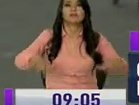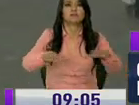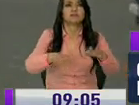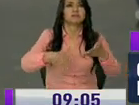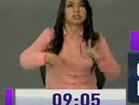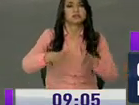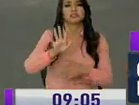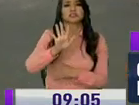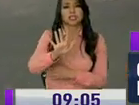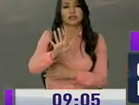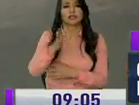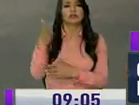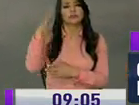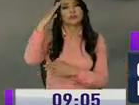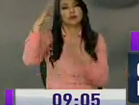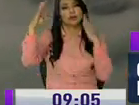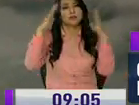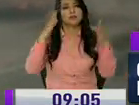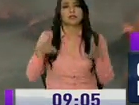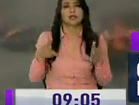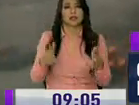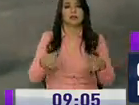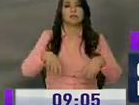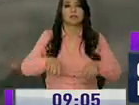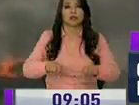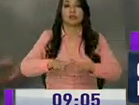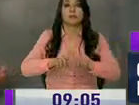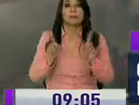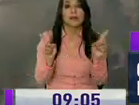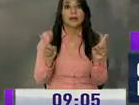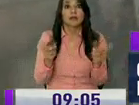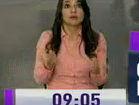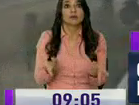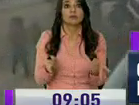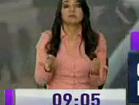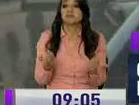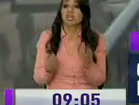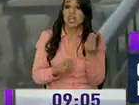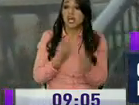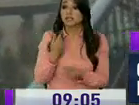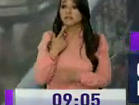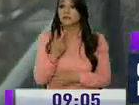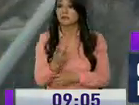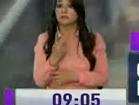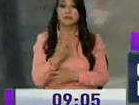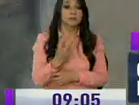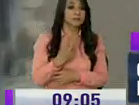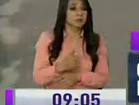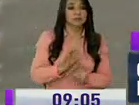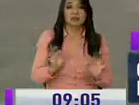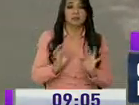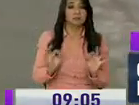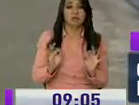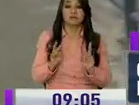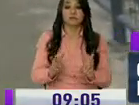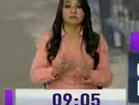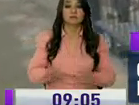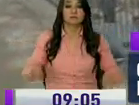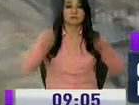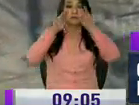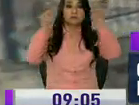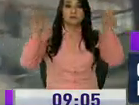de 5 patrullas, llegaron 5 motos, sin embargo, no se hizo mayor cosa en este que es el puente de